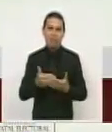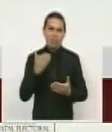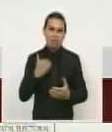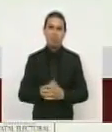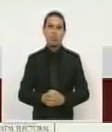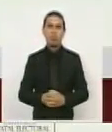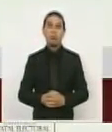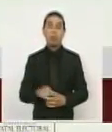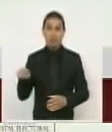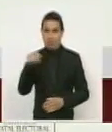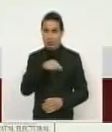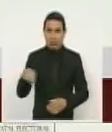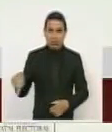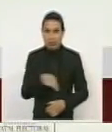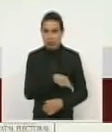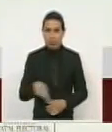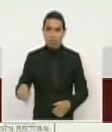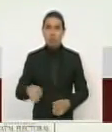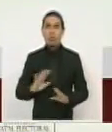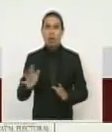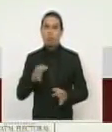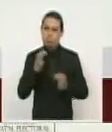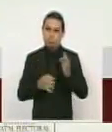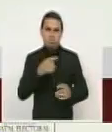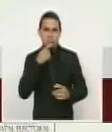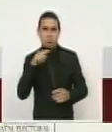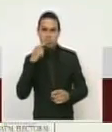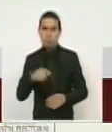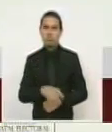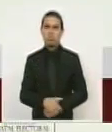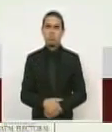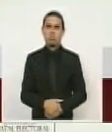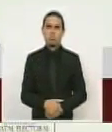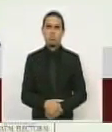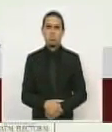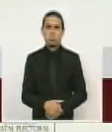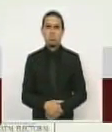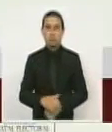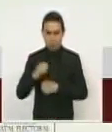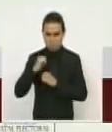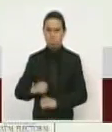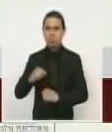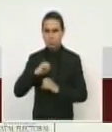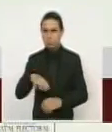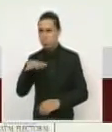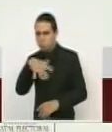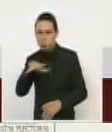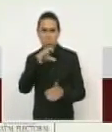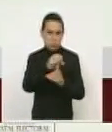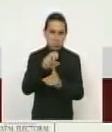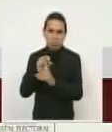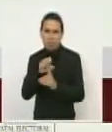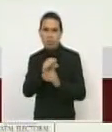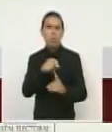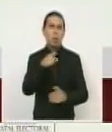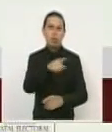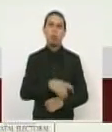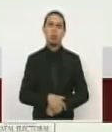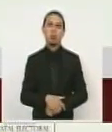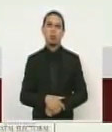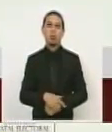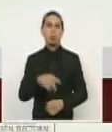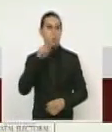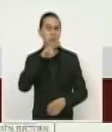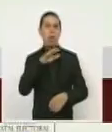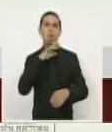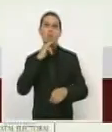corrupción los cuatro traen colas largas que les dicen dijo salomón jara va más allá le dice a los maestros que cuando gane el clan y